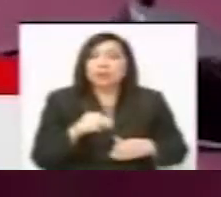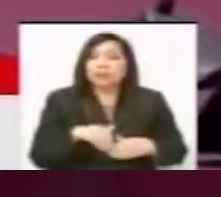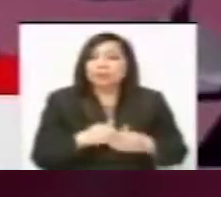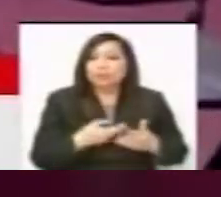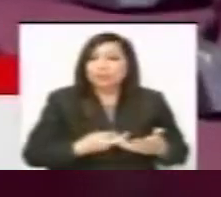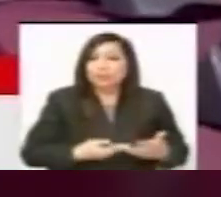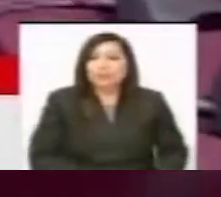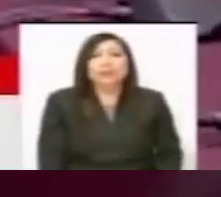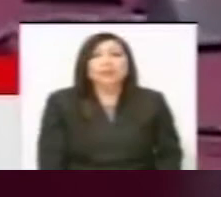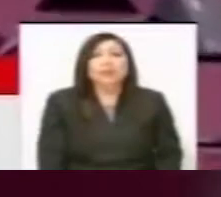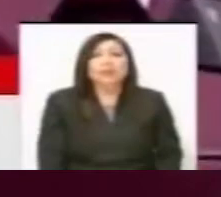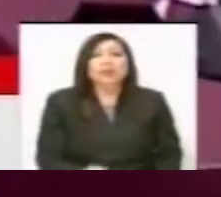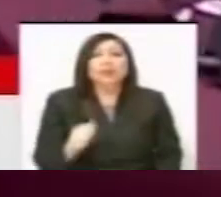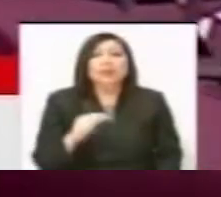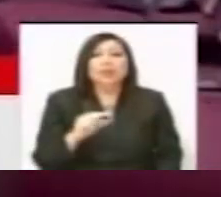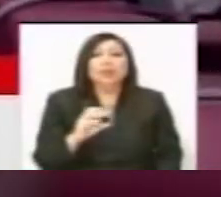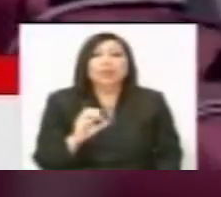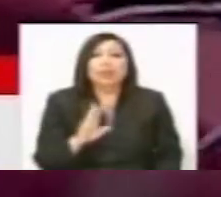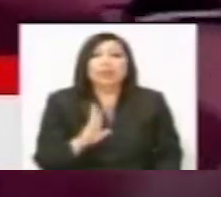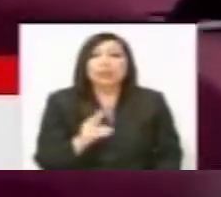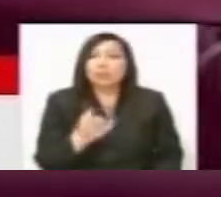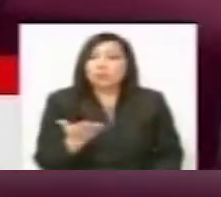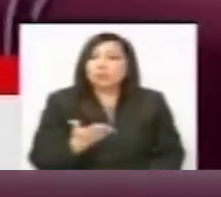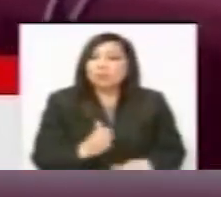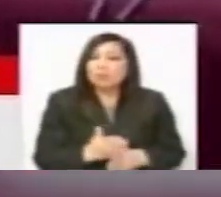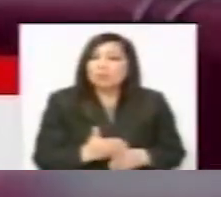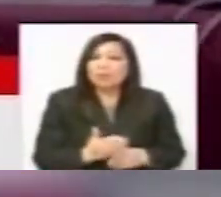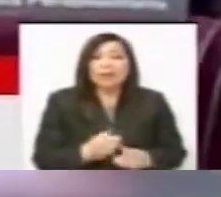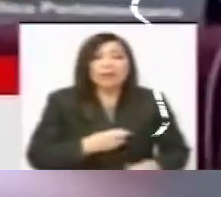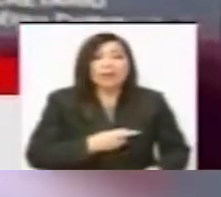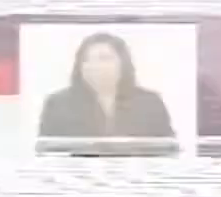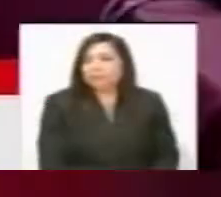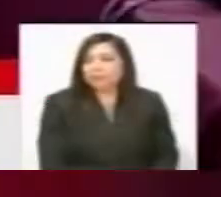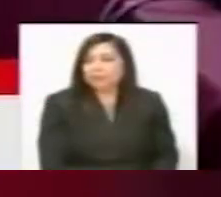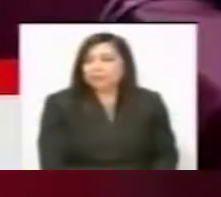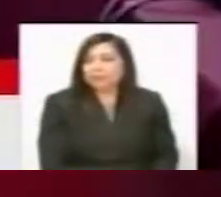pesar de ello, hace unos días el caso fue archivado por la Comisión de Ética.